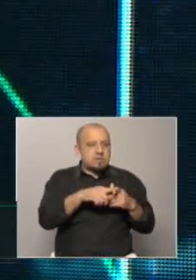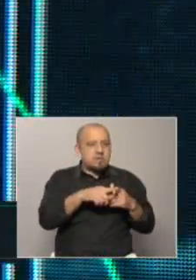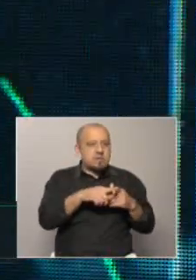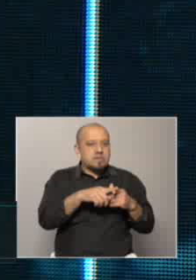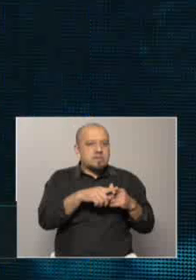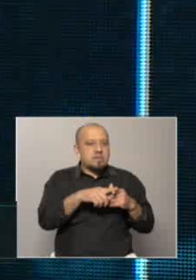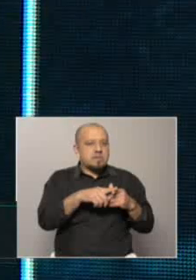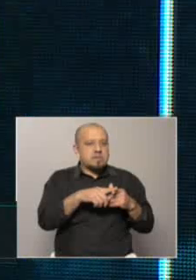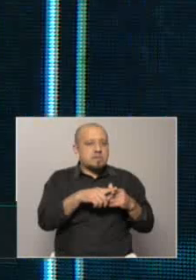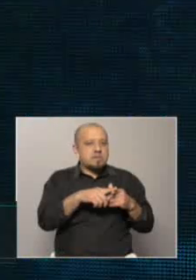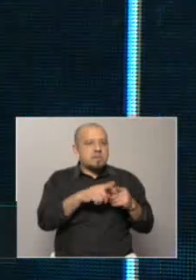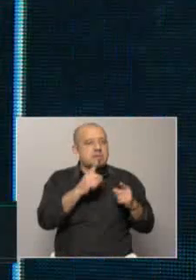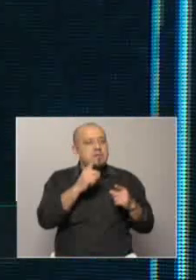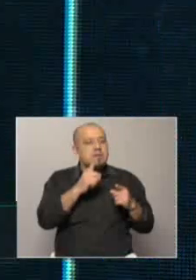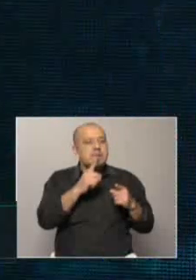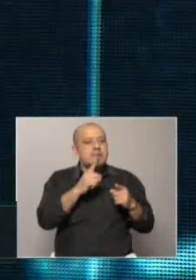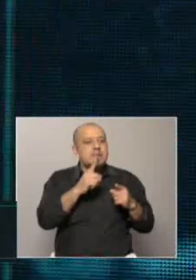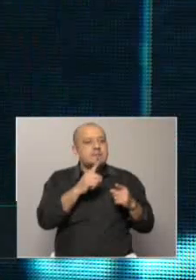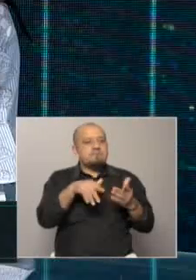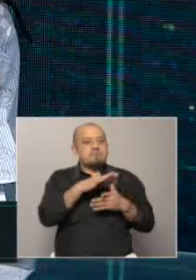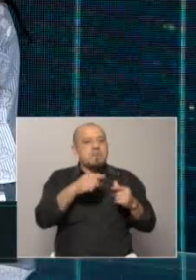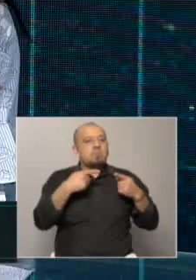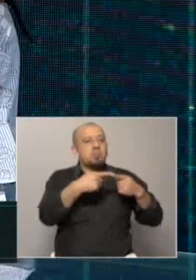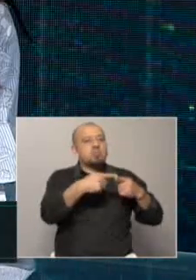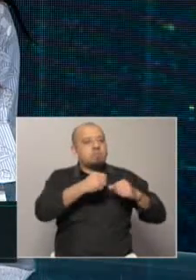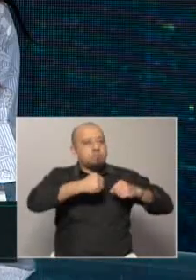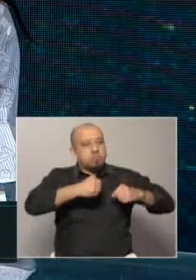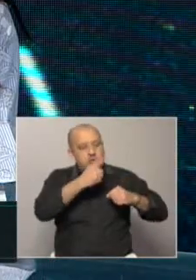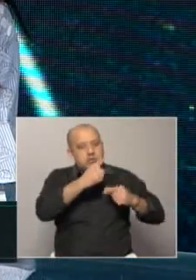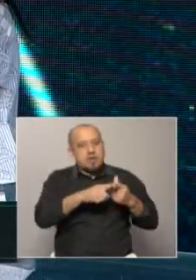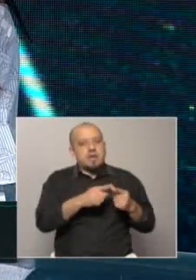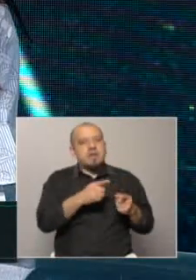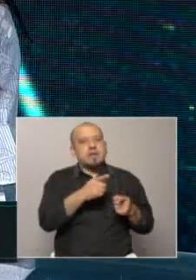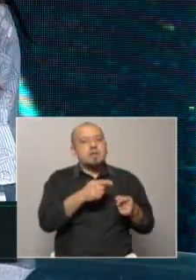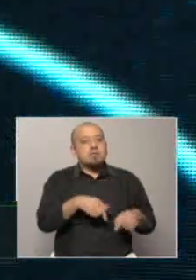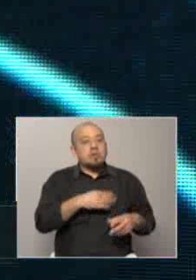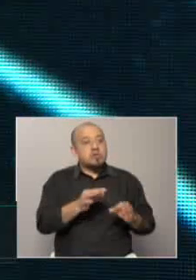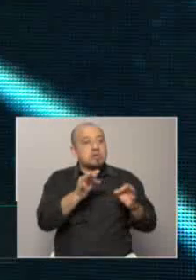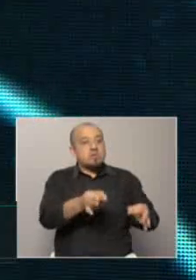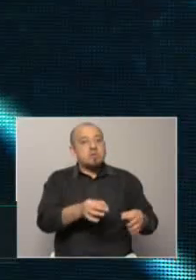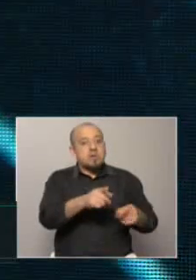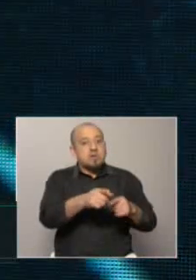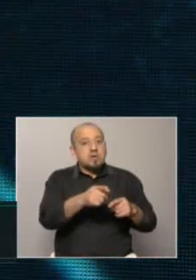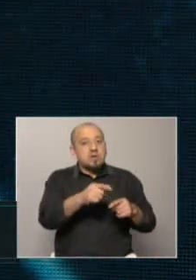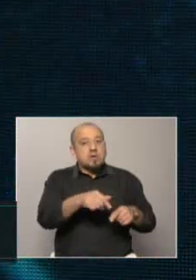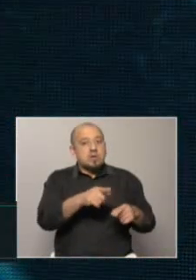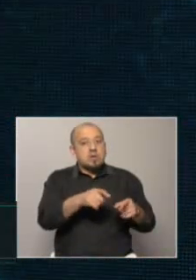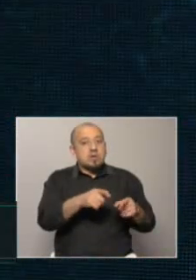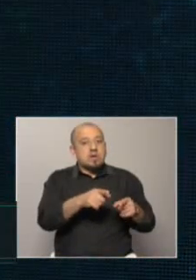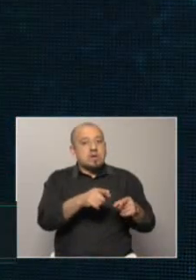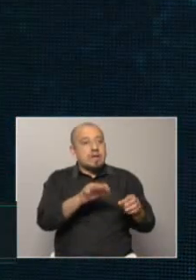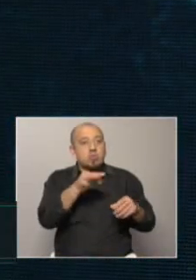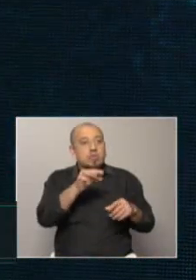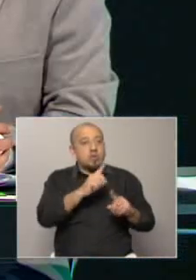por área allá en Punta Gorda, y cuando llegamos a la prueba de sonido, Pity era el único que no estaba a la